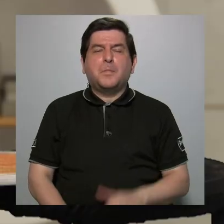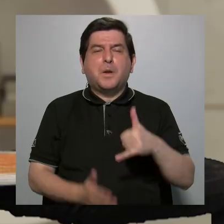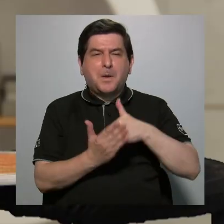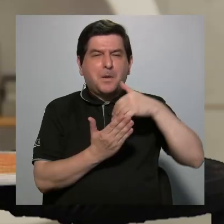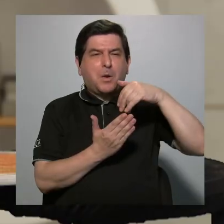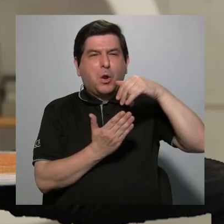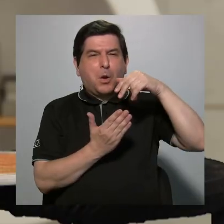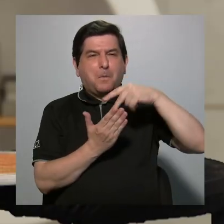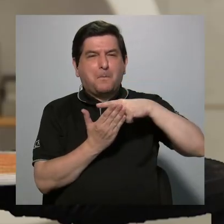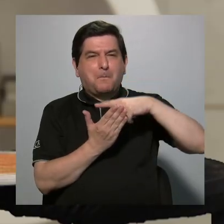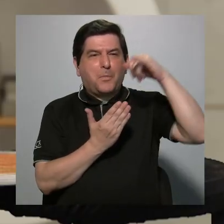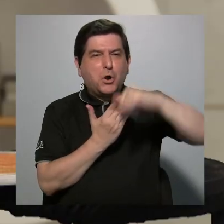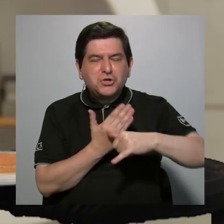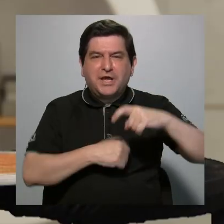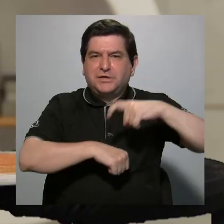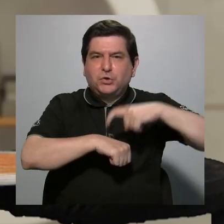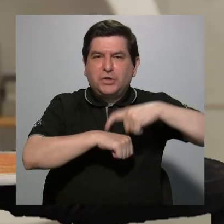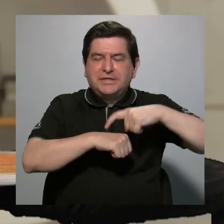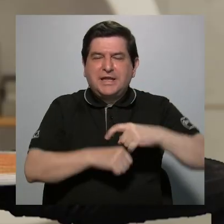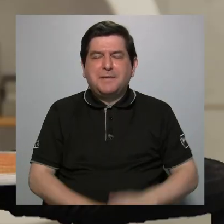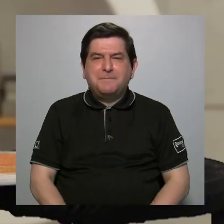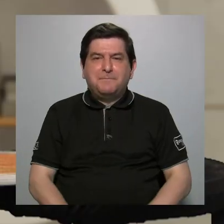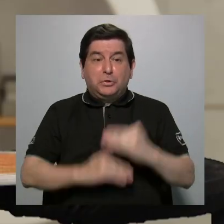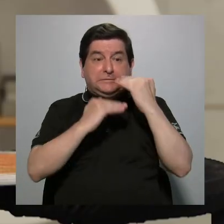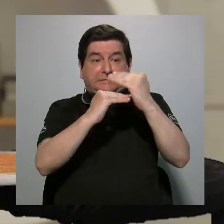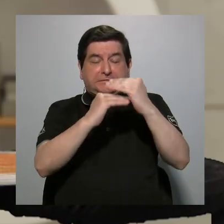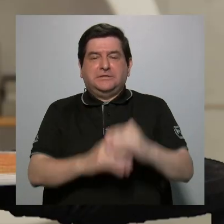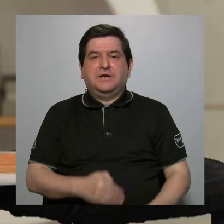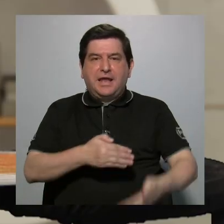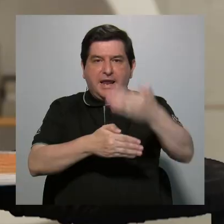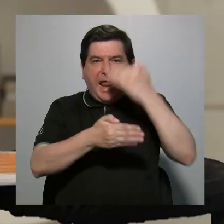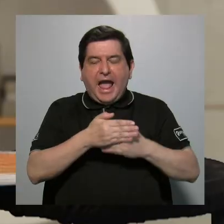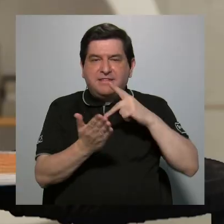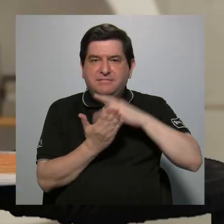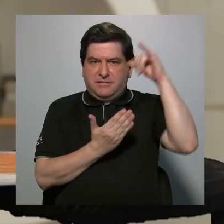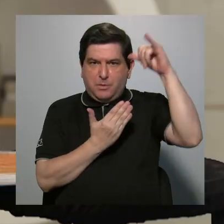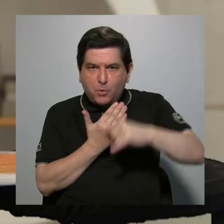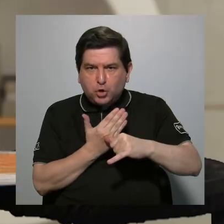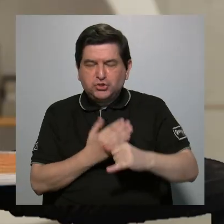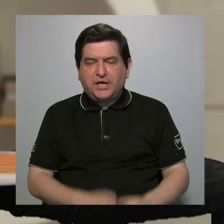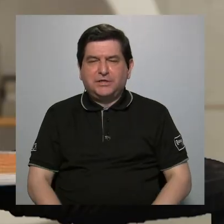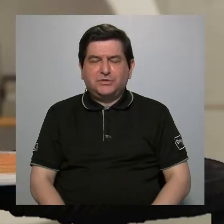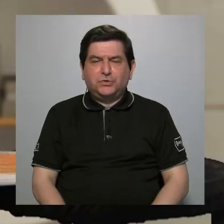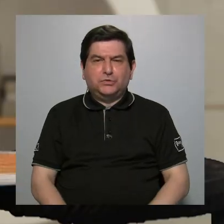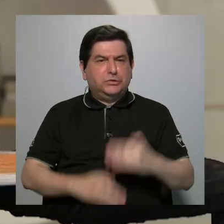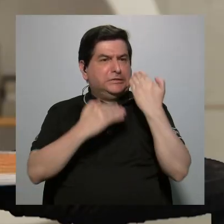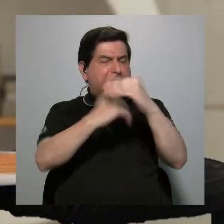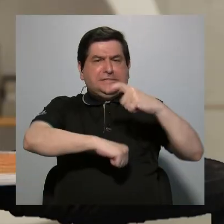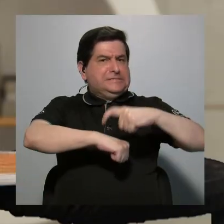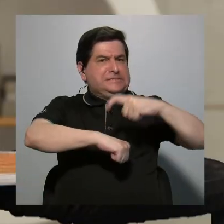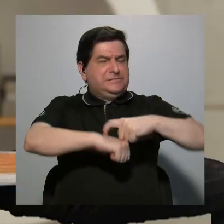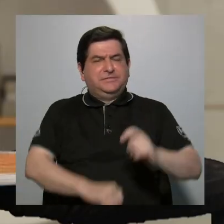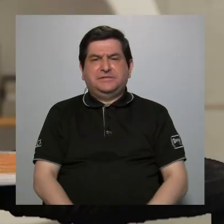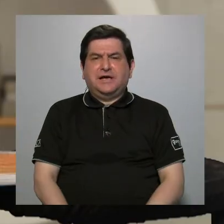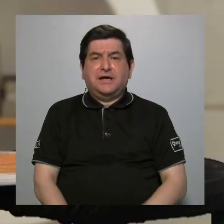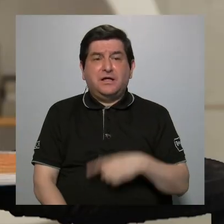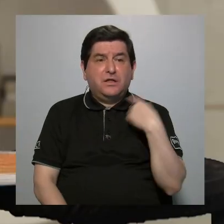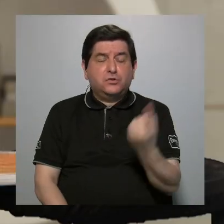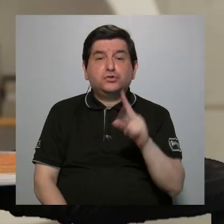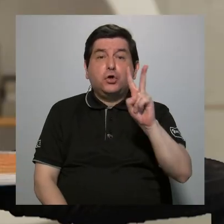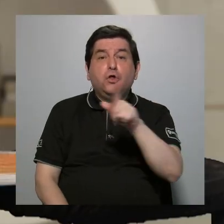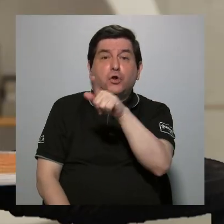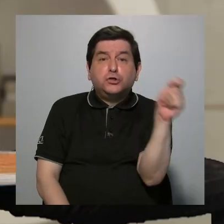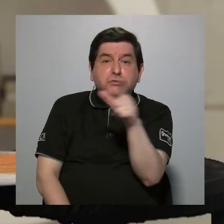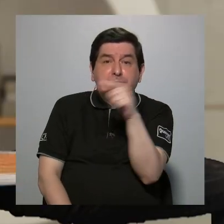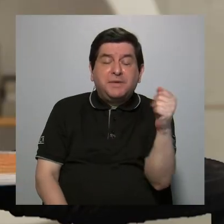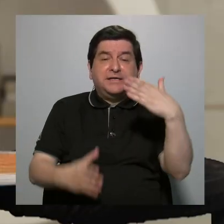Fue un proyecto que se realizó en un tiempo récord, el anteproyecto se realizó en un tiempo récord porque nos dieron